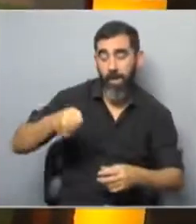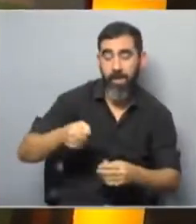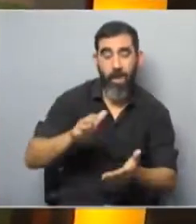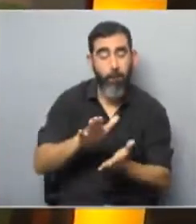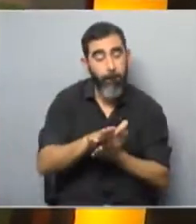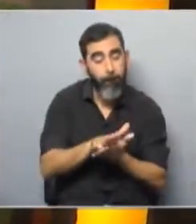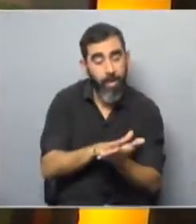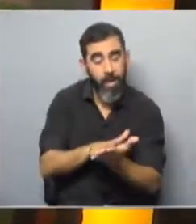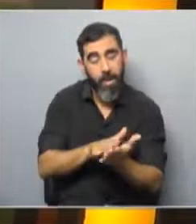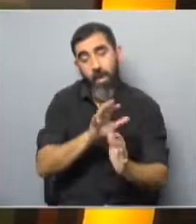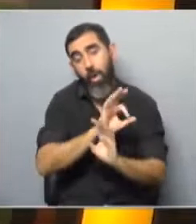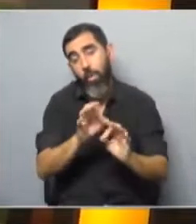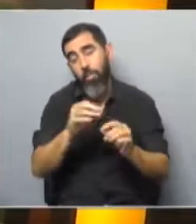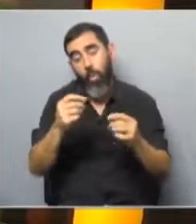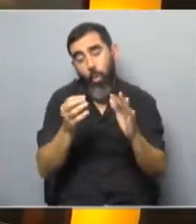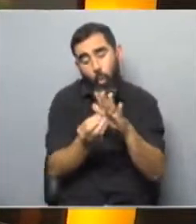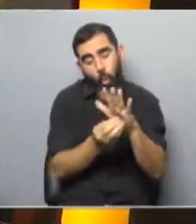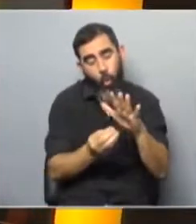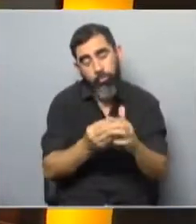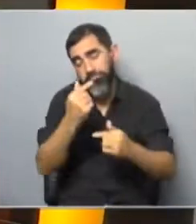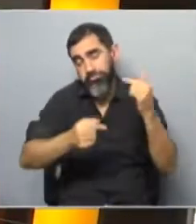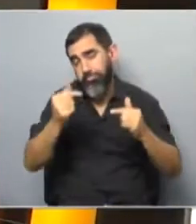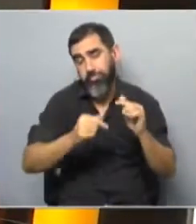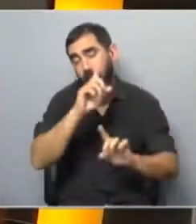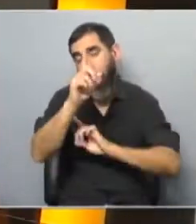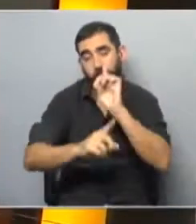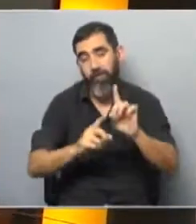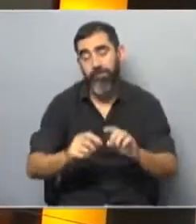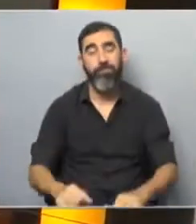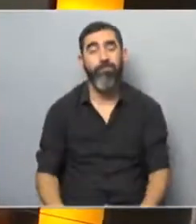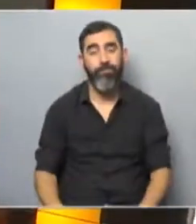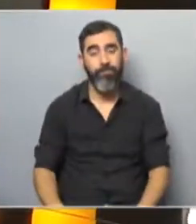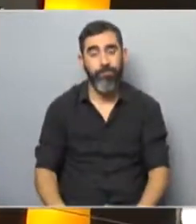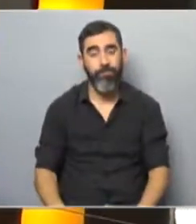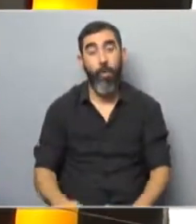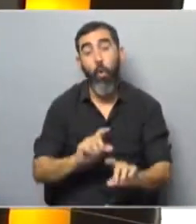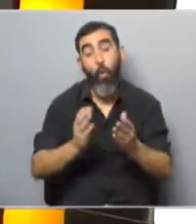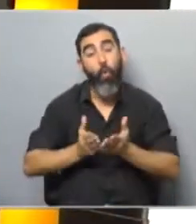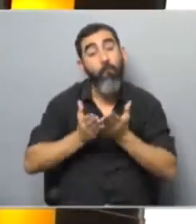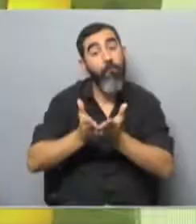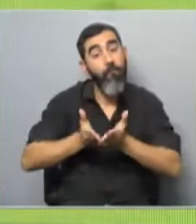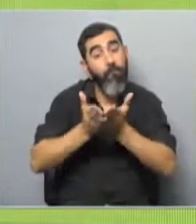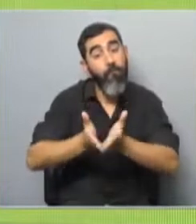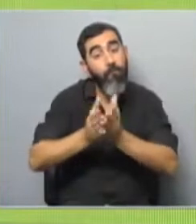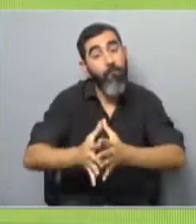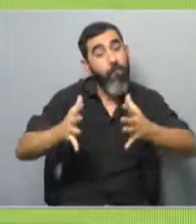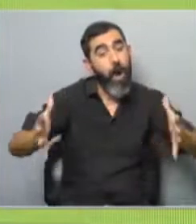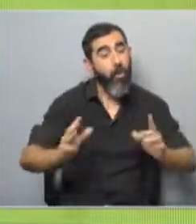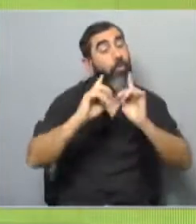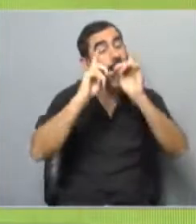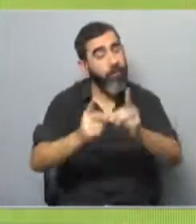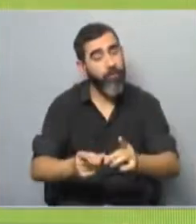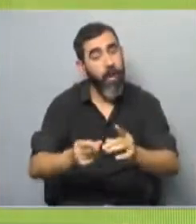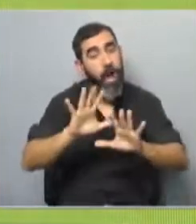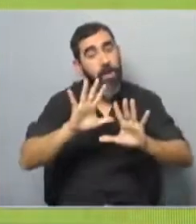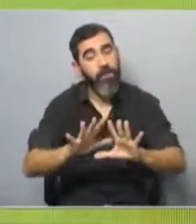o traemos organismos, o seguramente Ernesto hablará de lo que pasa con los barcos también, que traen, y de esa forma